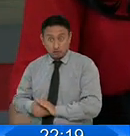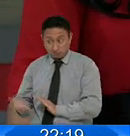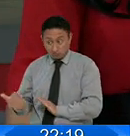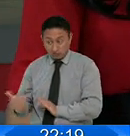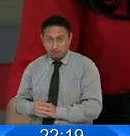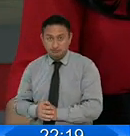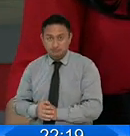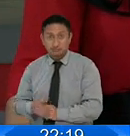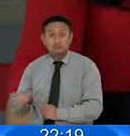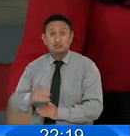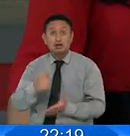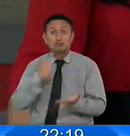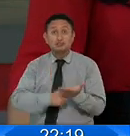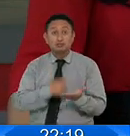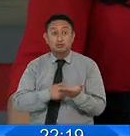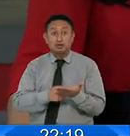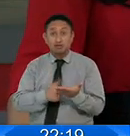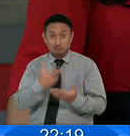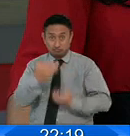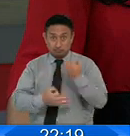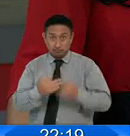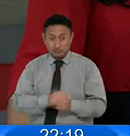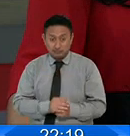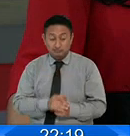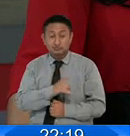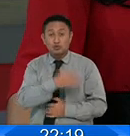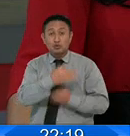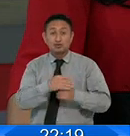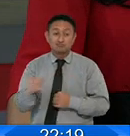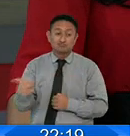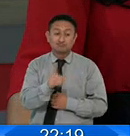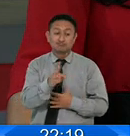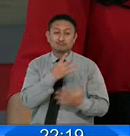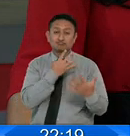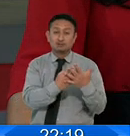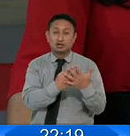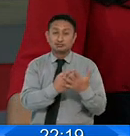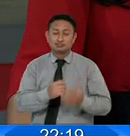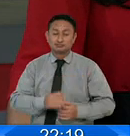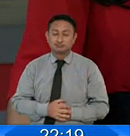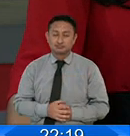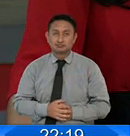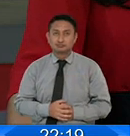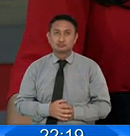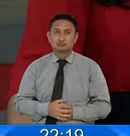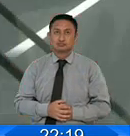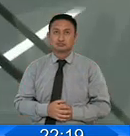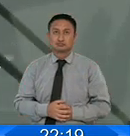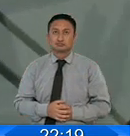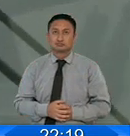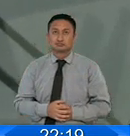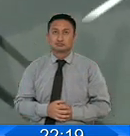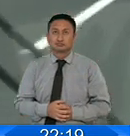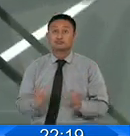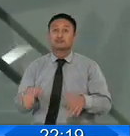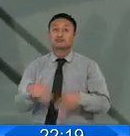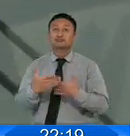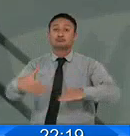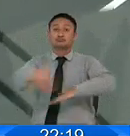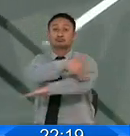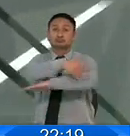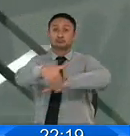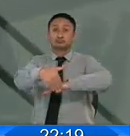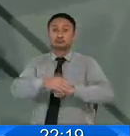conductor. En la audiencia de calificación de flagrancia, el juez le dictó medidas sustitutivas. Todo sucedió en la avenida